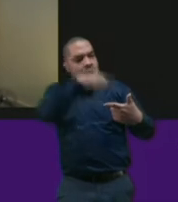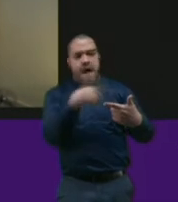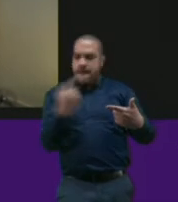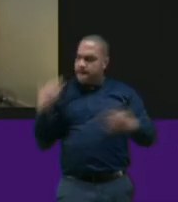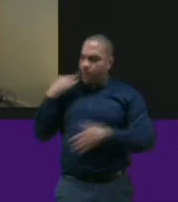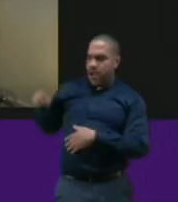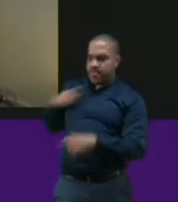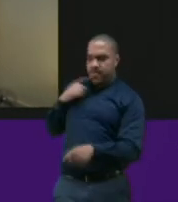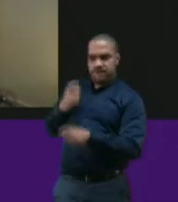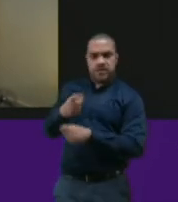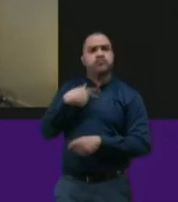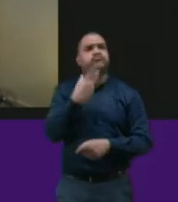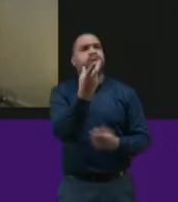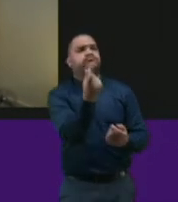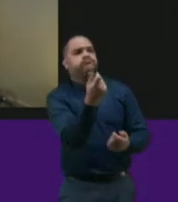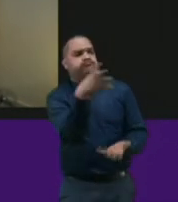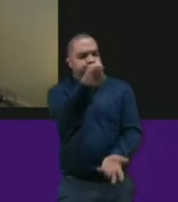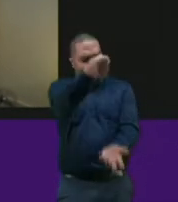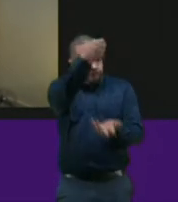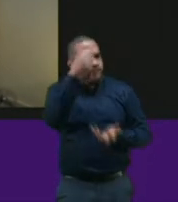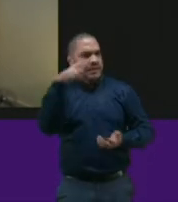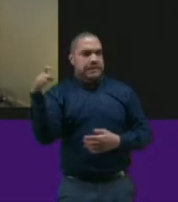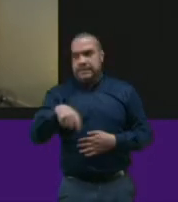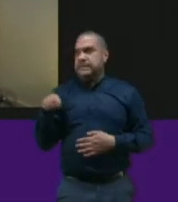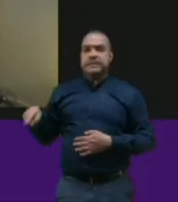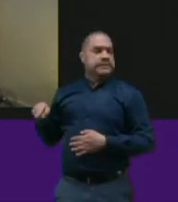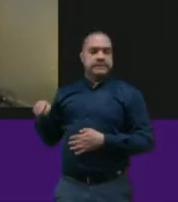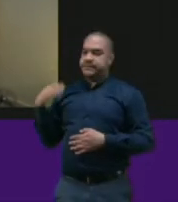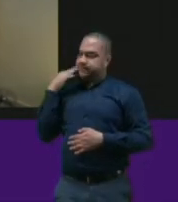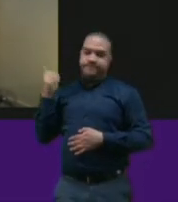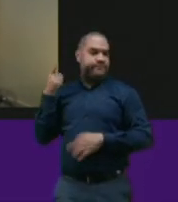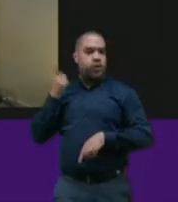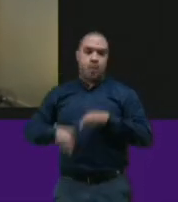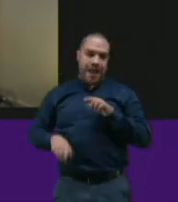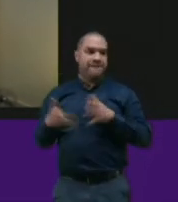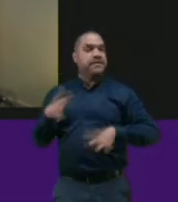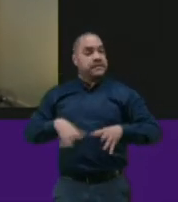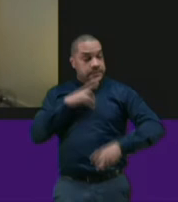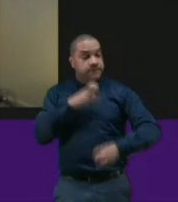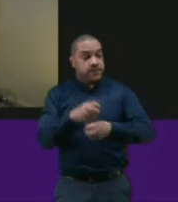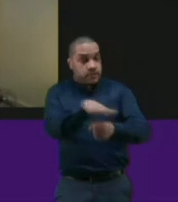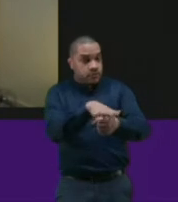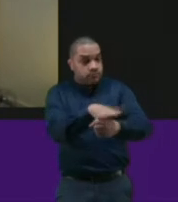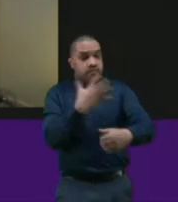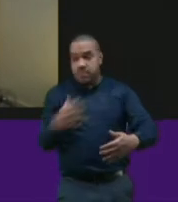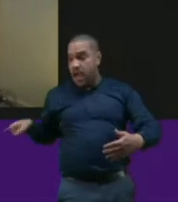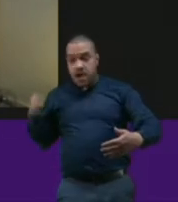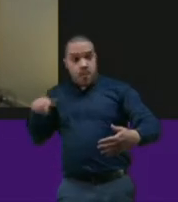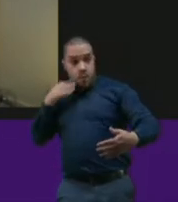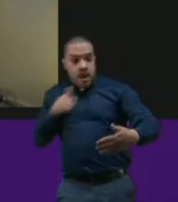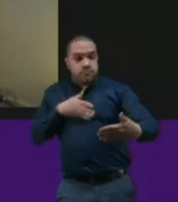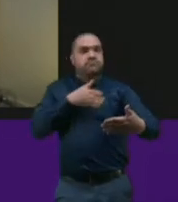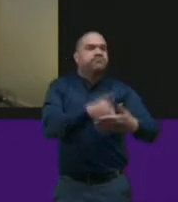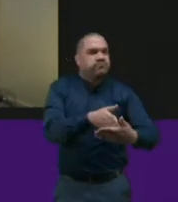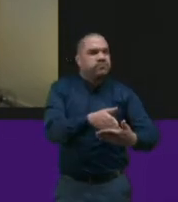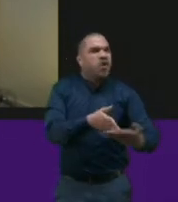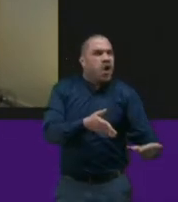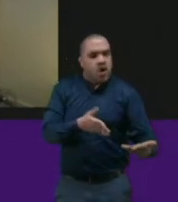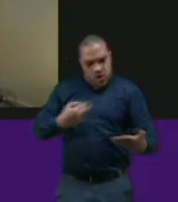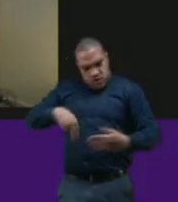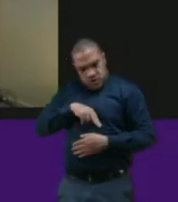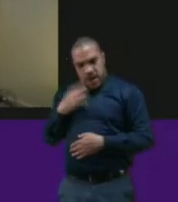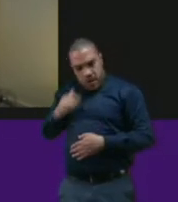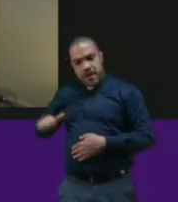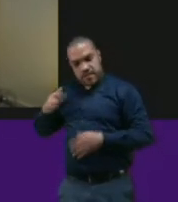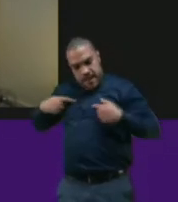y puede ser muchas veces inclusive por culpa de nosotros, pues, o sea, hay cosas que podemos todavía mejorar mucho, y por eso las invito o los